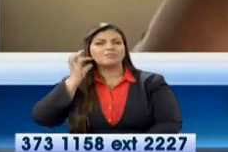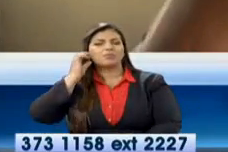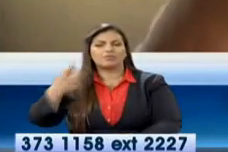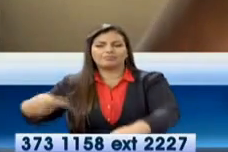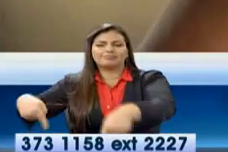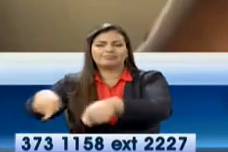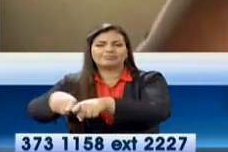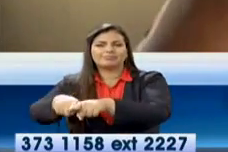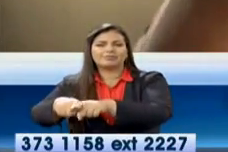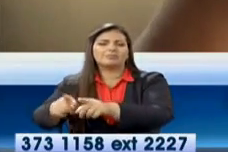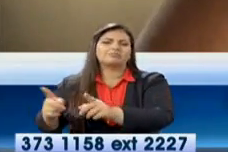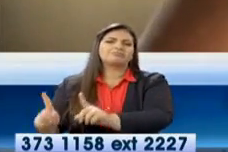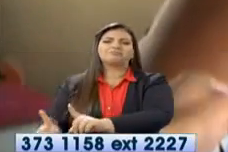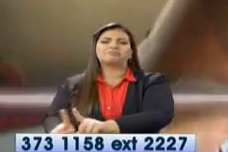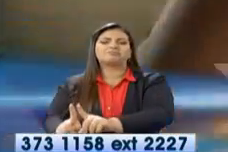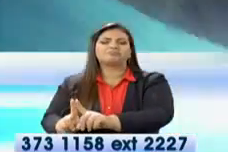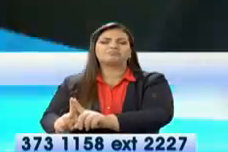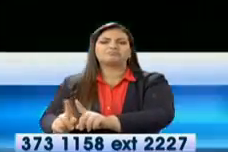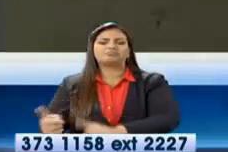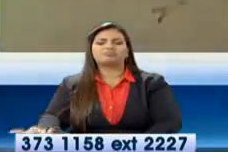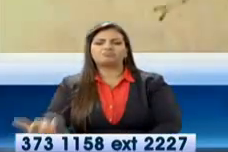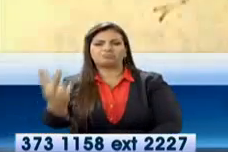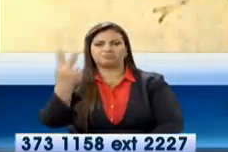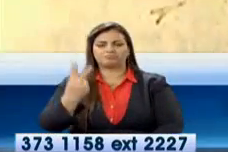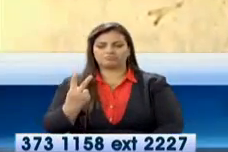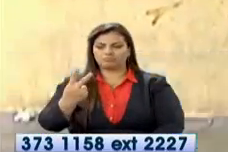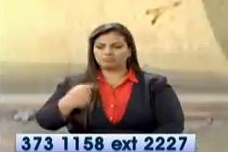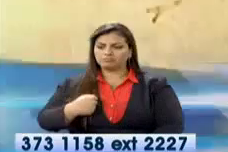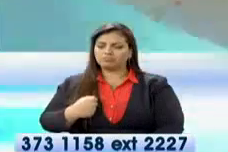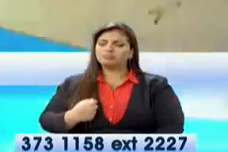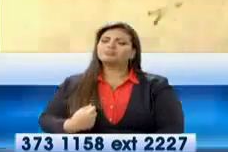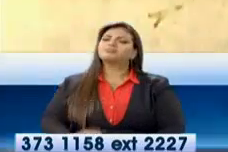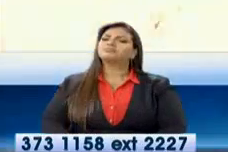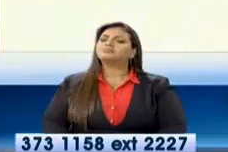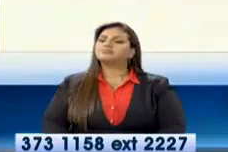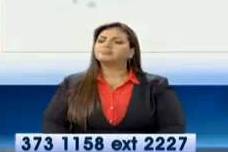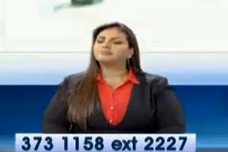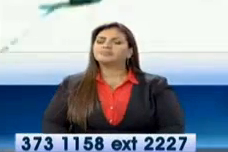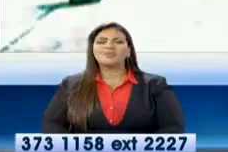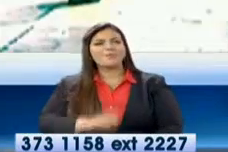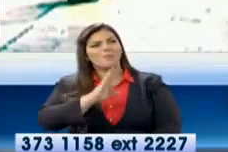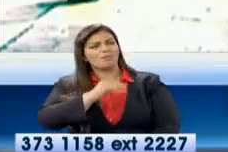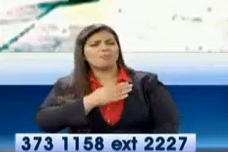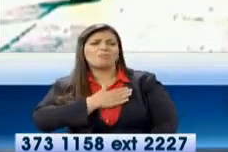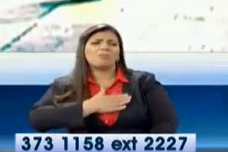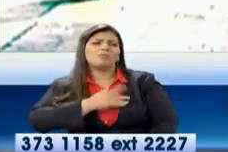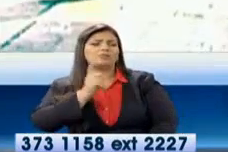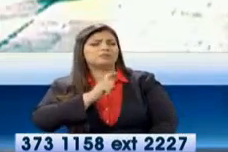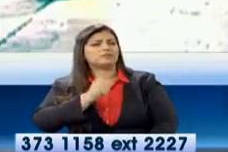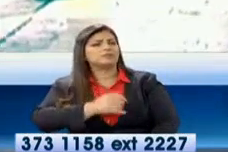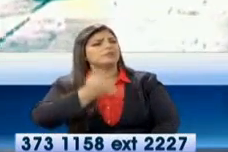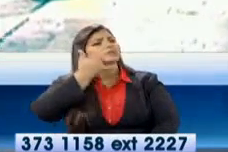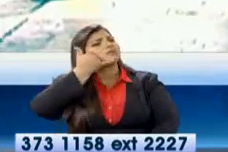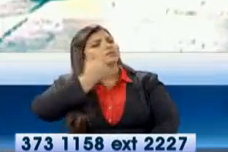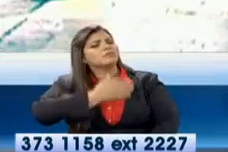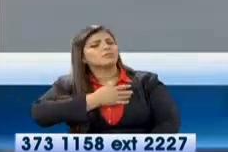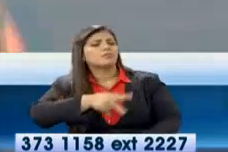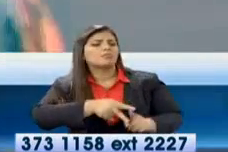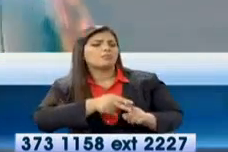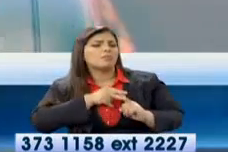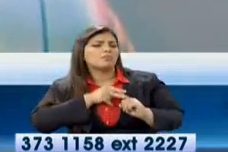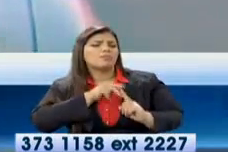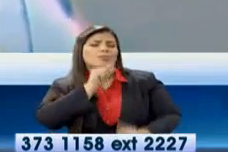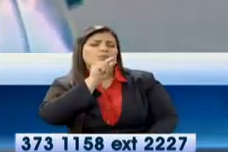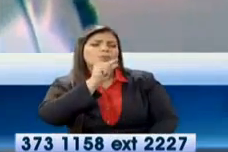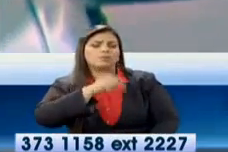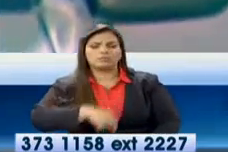mi teléfono, como recién se habían sacado nuevo el teléfono. Sin pensar en el peligro, se paró junto a la puerta y fue en ese instante que apareció